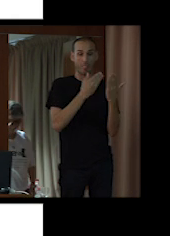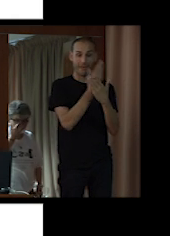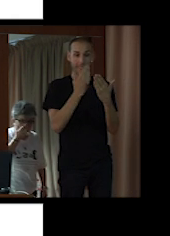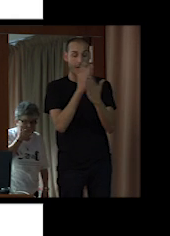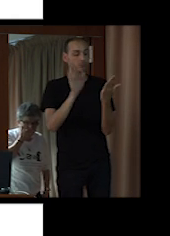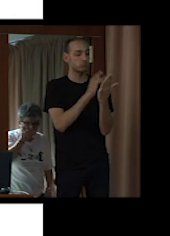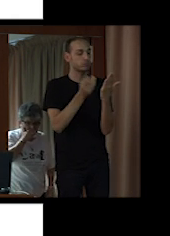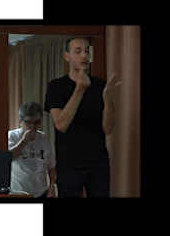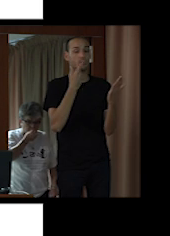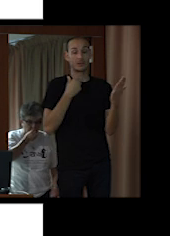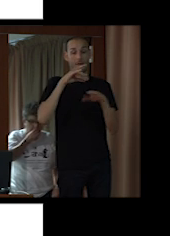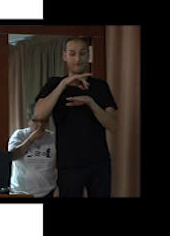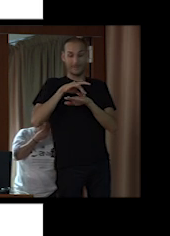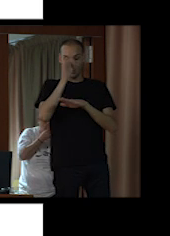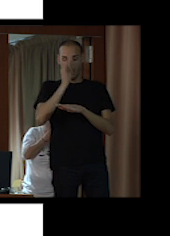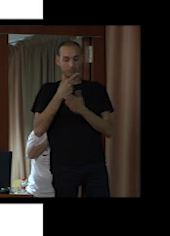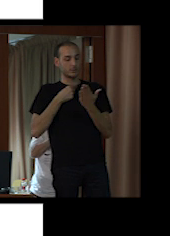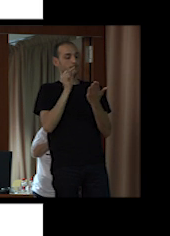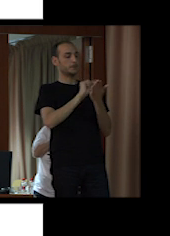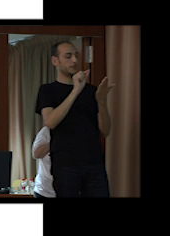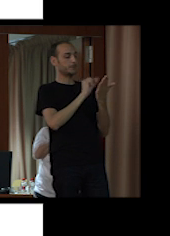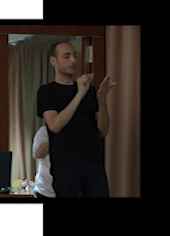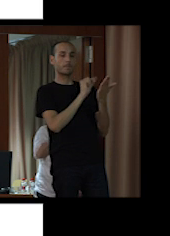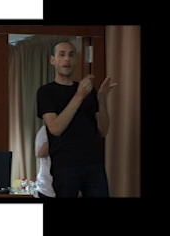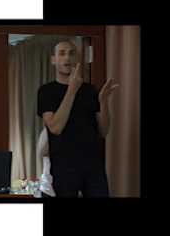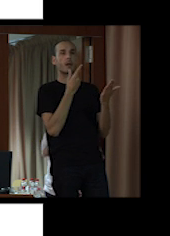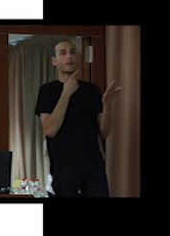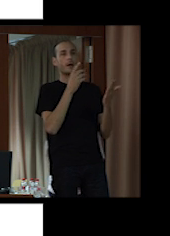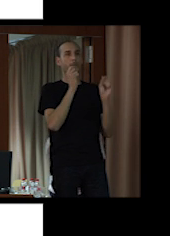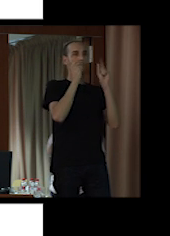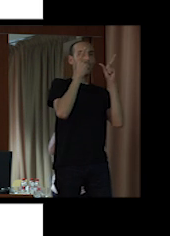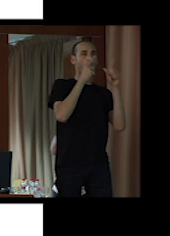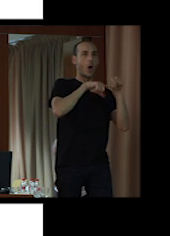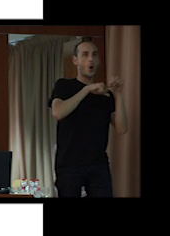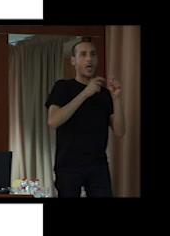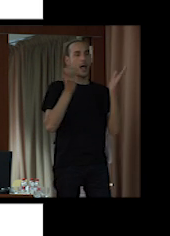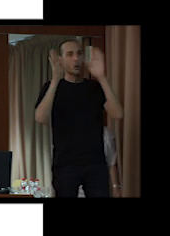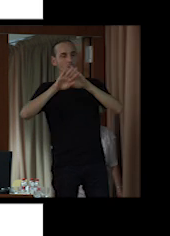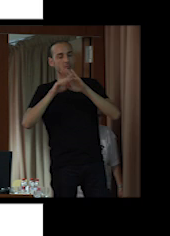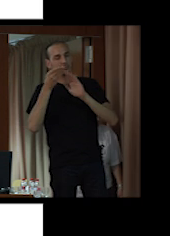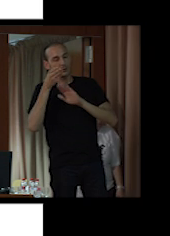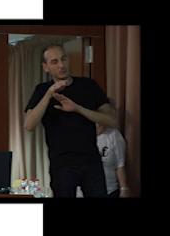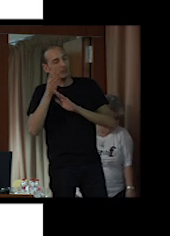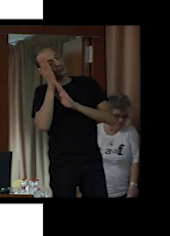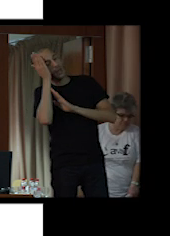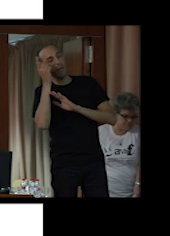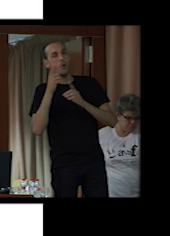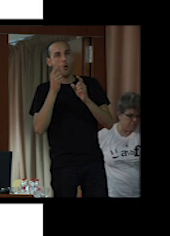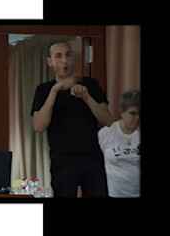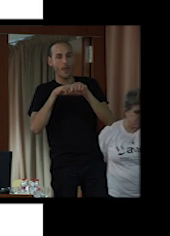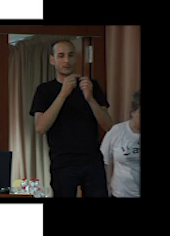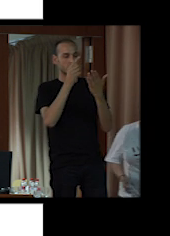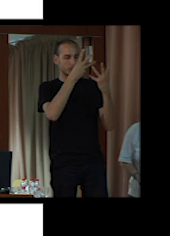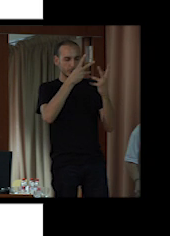va explicando cuándo se acuesta, cuándo se levanta y nosotros calculamos el tiempo que está durmiendo y el tiempo que está despierto y cómo